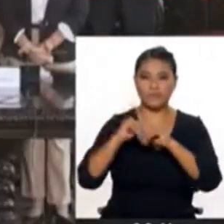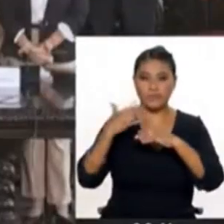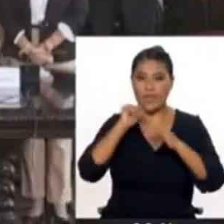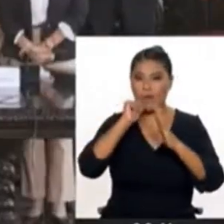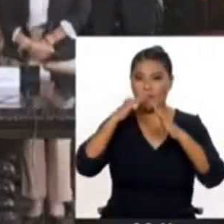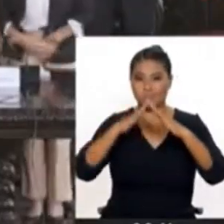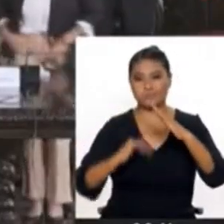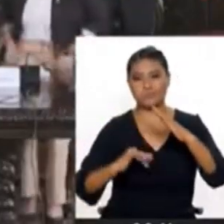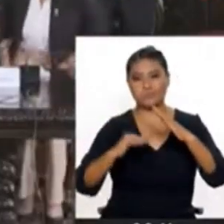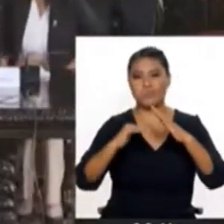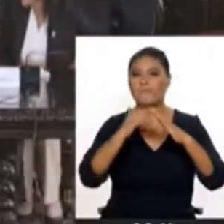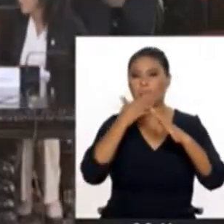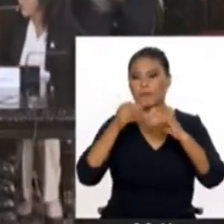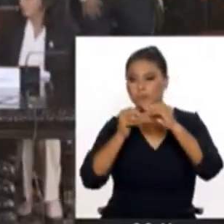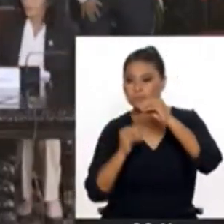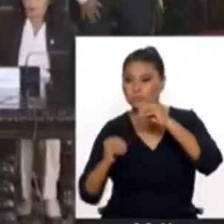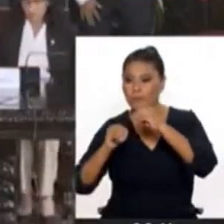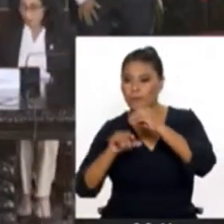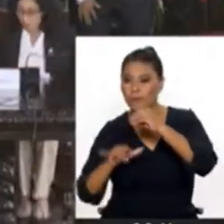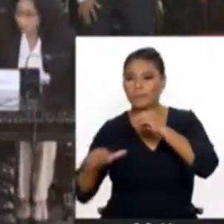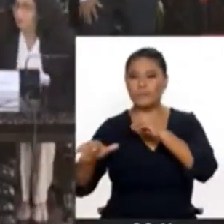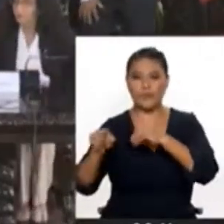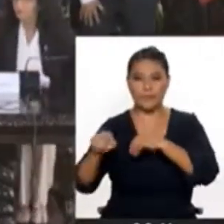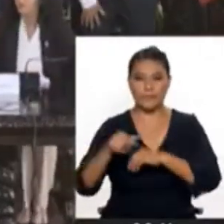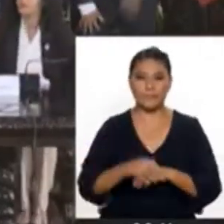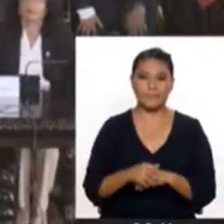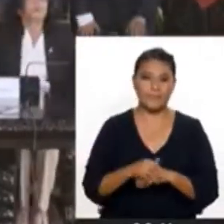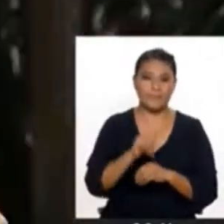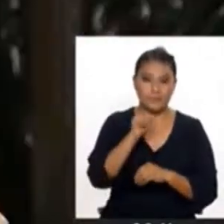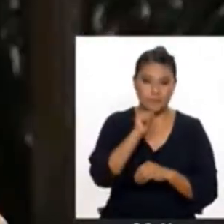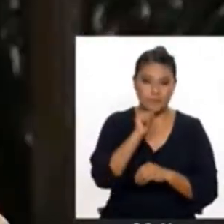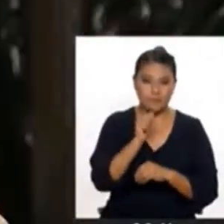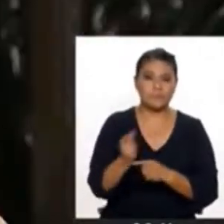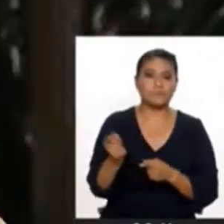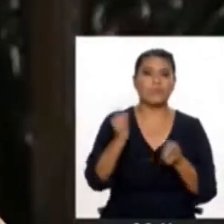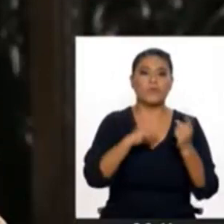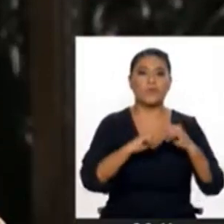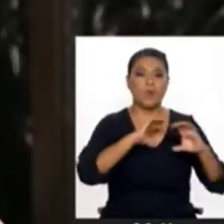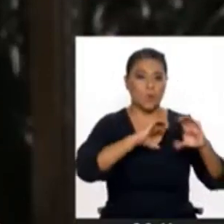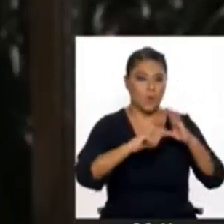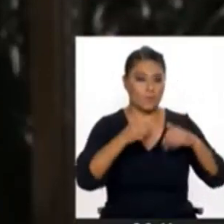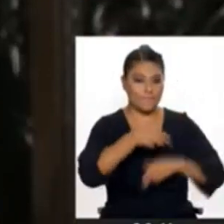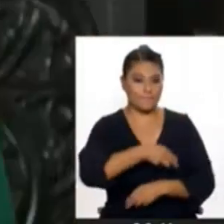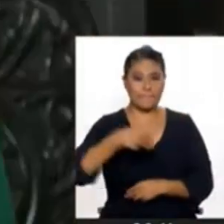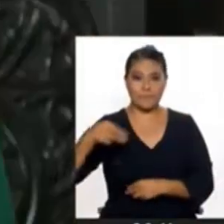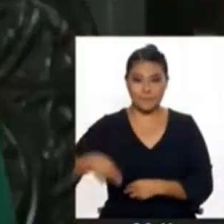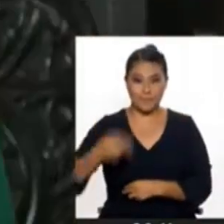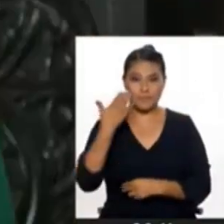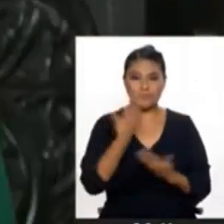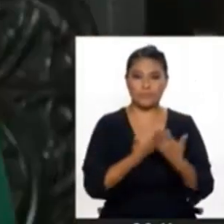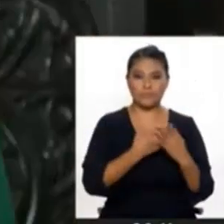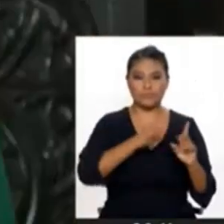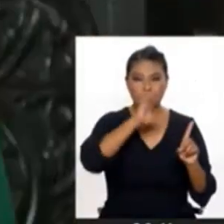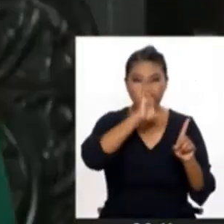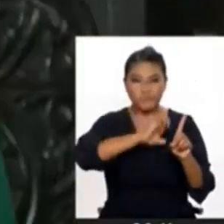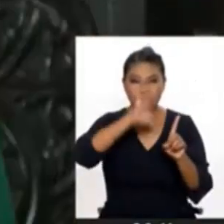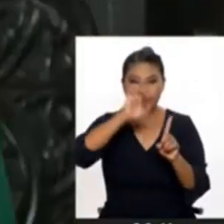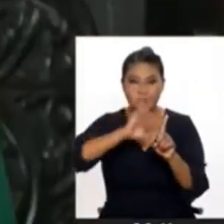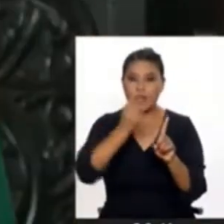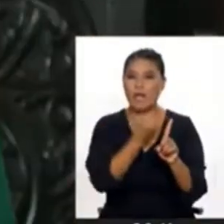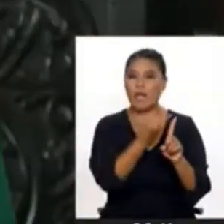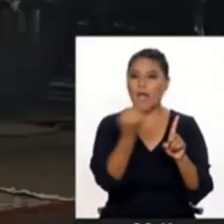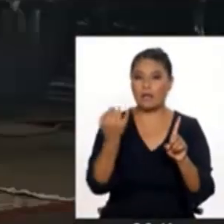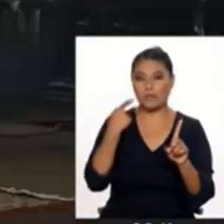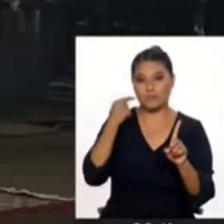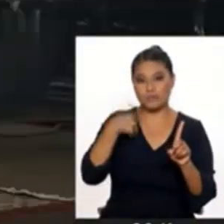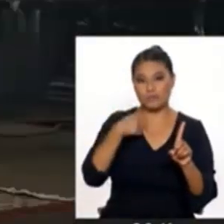durante la conferencia la jefa de estado ratificó que los ministros están en constante evaluación y si es que se produjera algún